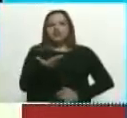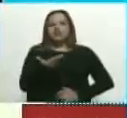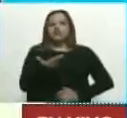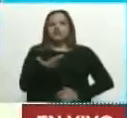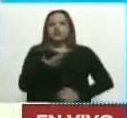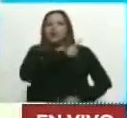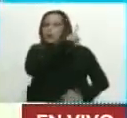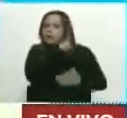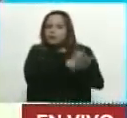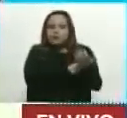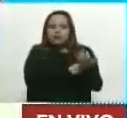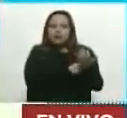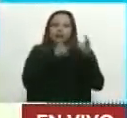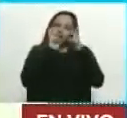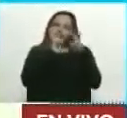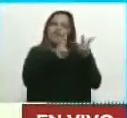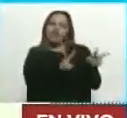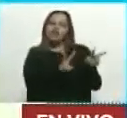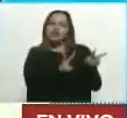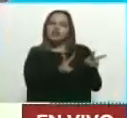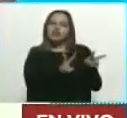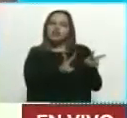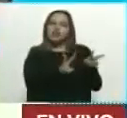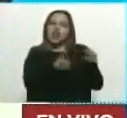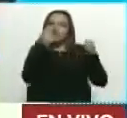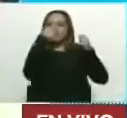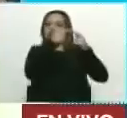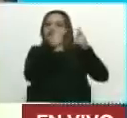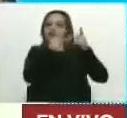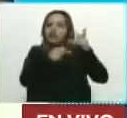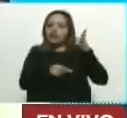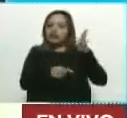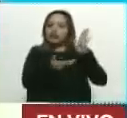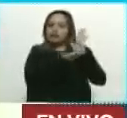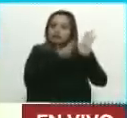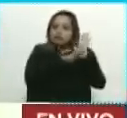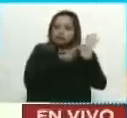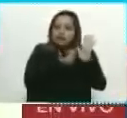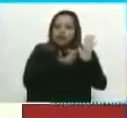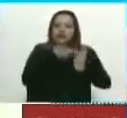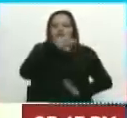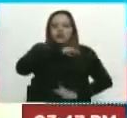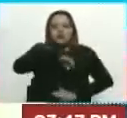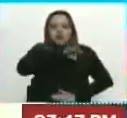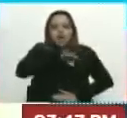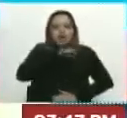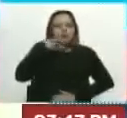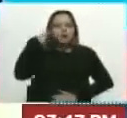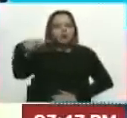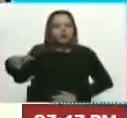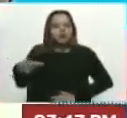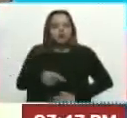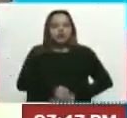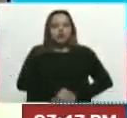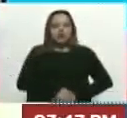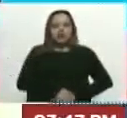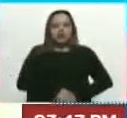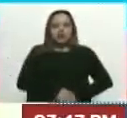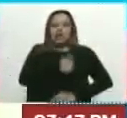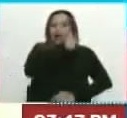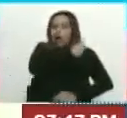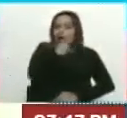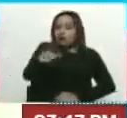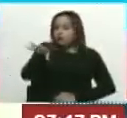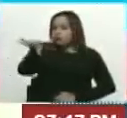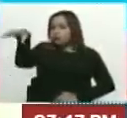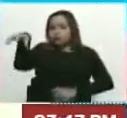suficiente ver los estamentos o los segmentos sociopolíticos, cada uno por allá por su